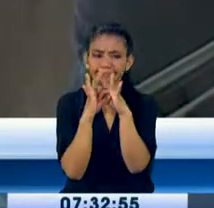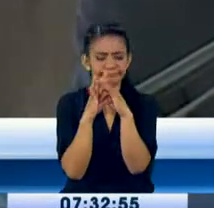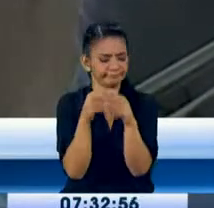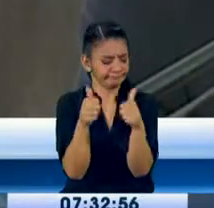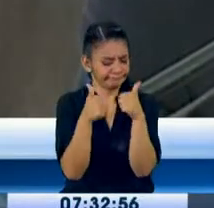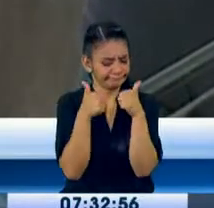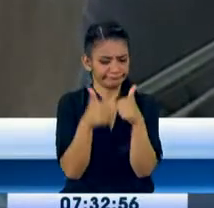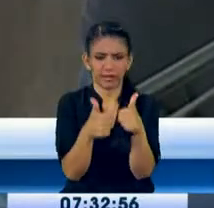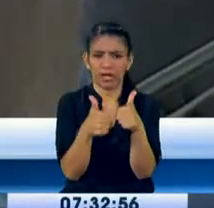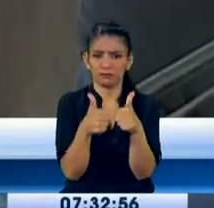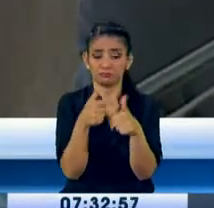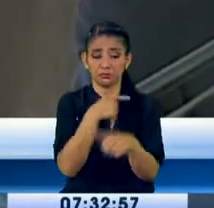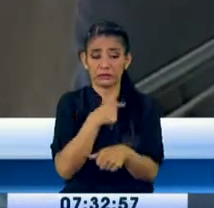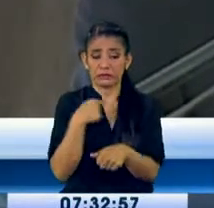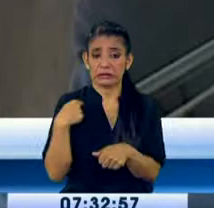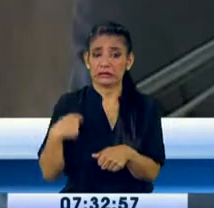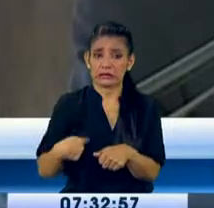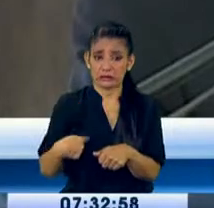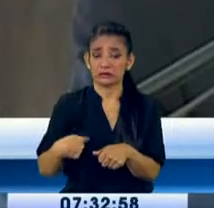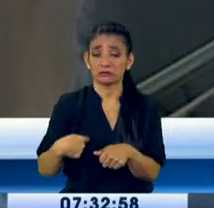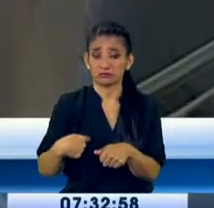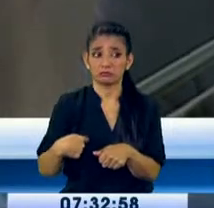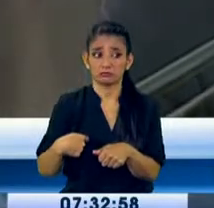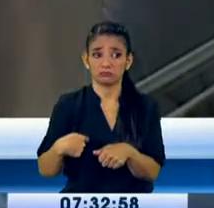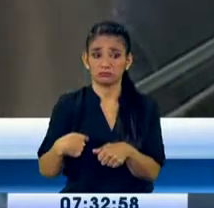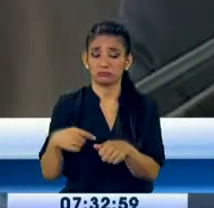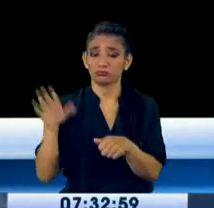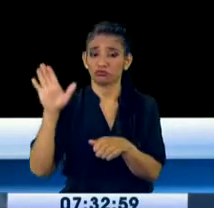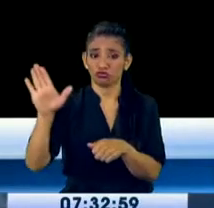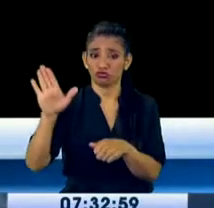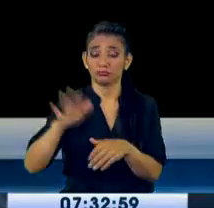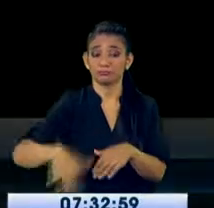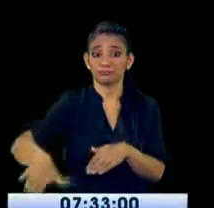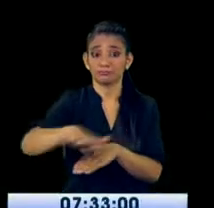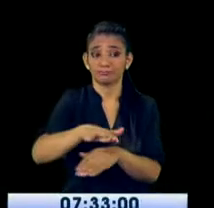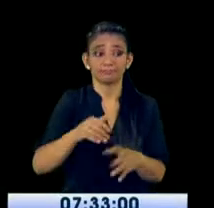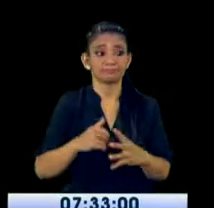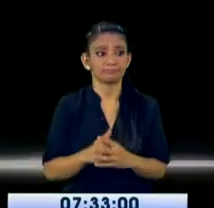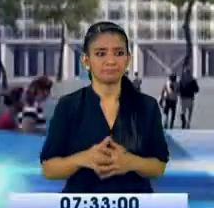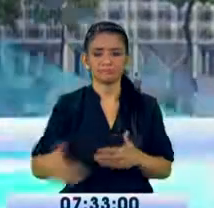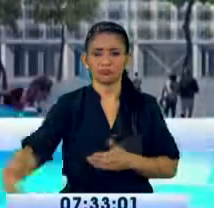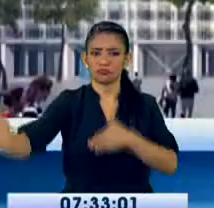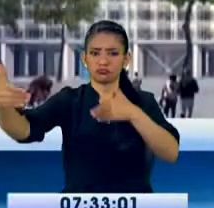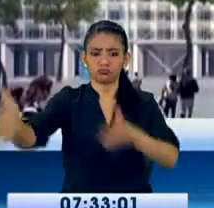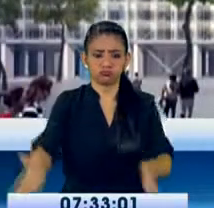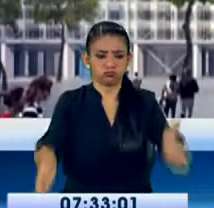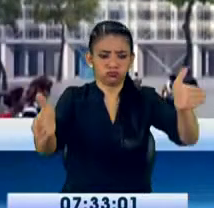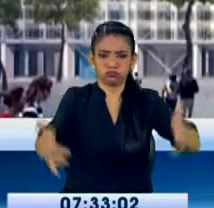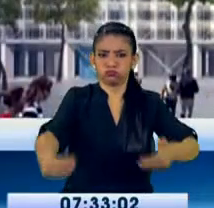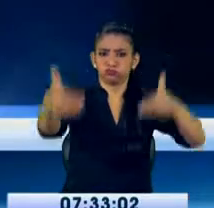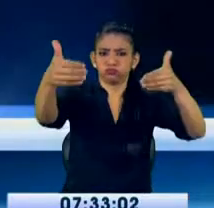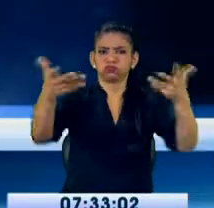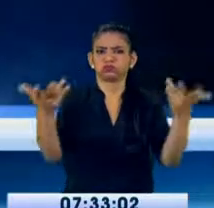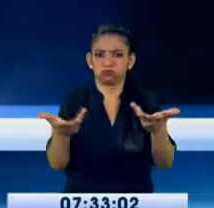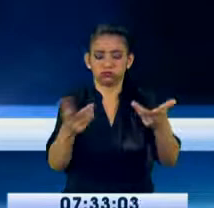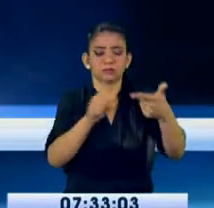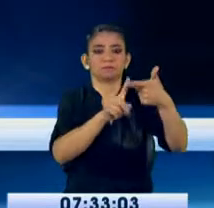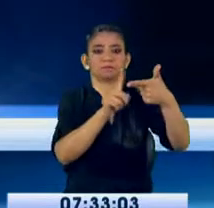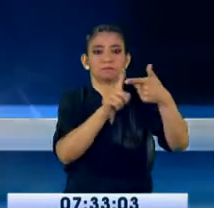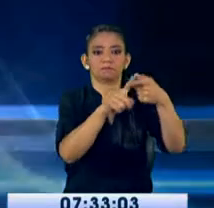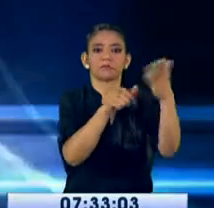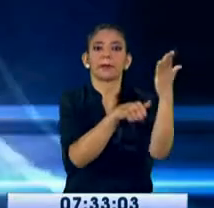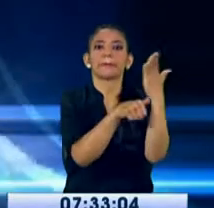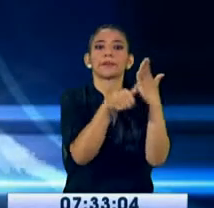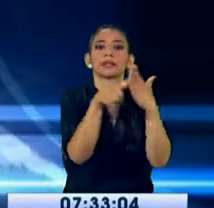potencialidad de china en la región en la plataforma financiera compartirán espacio los ministerios